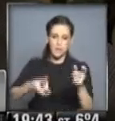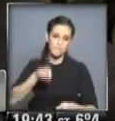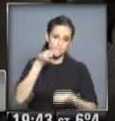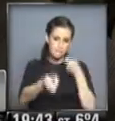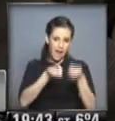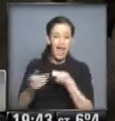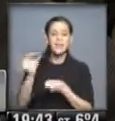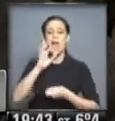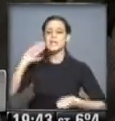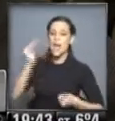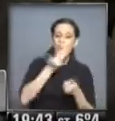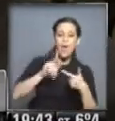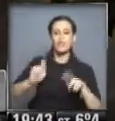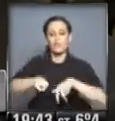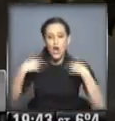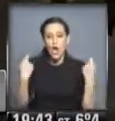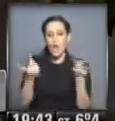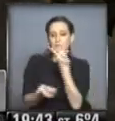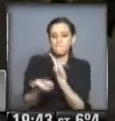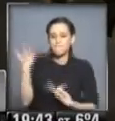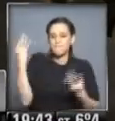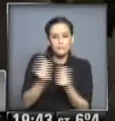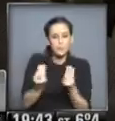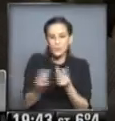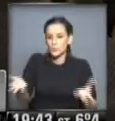los cuales, bueno, constitutivos de lesa humanidad,